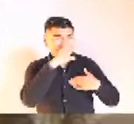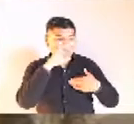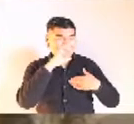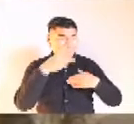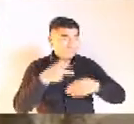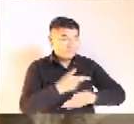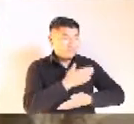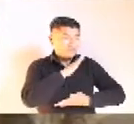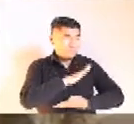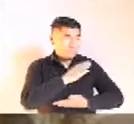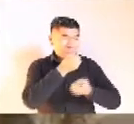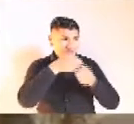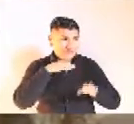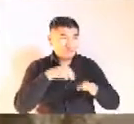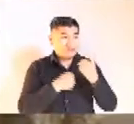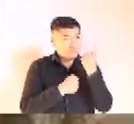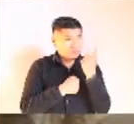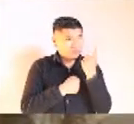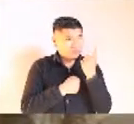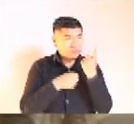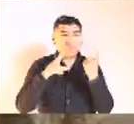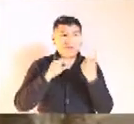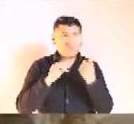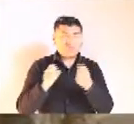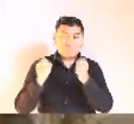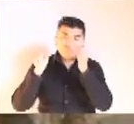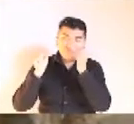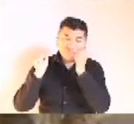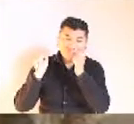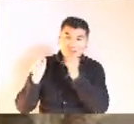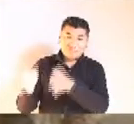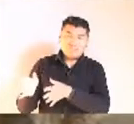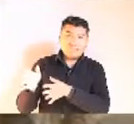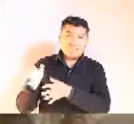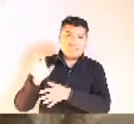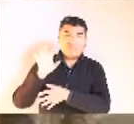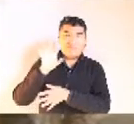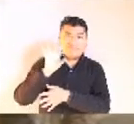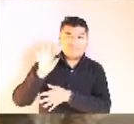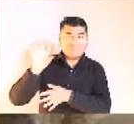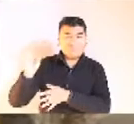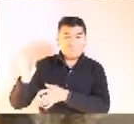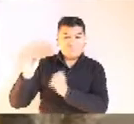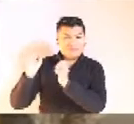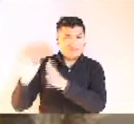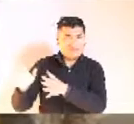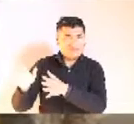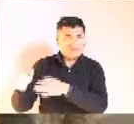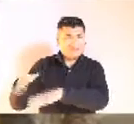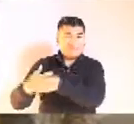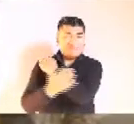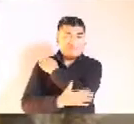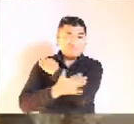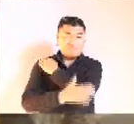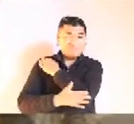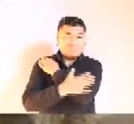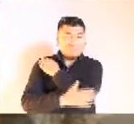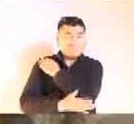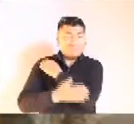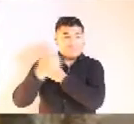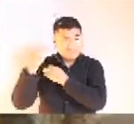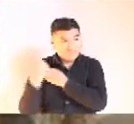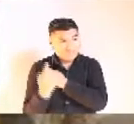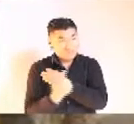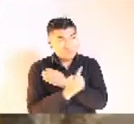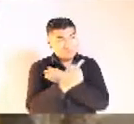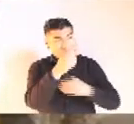pierde uno, ¿no deja acaso las 99 en el campo y va a